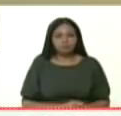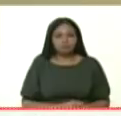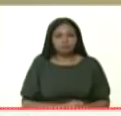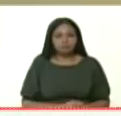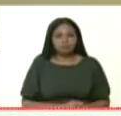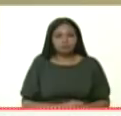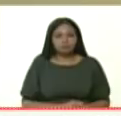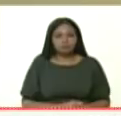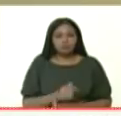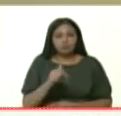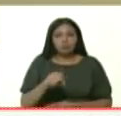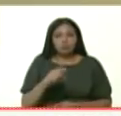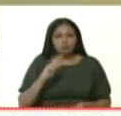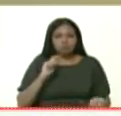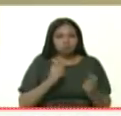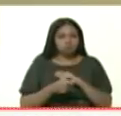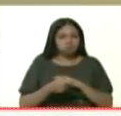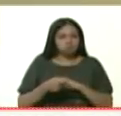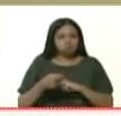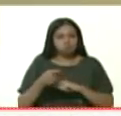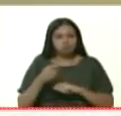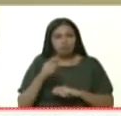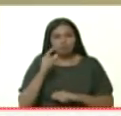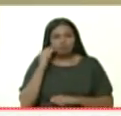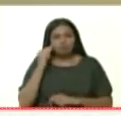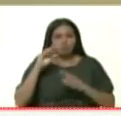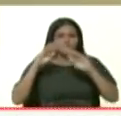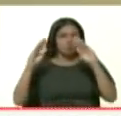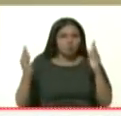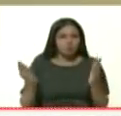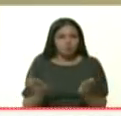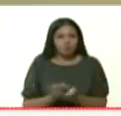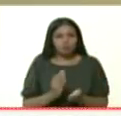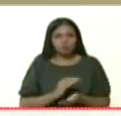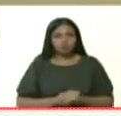Hoy hay un cambio civilizatorio mundial.